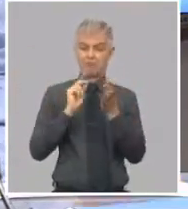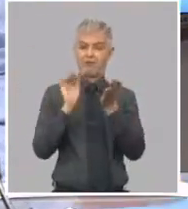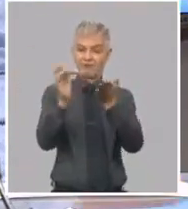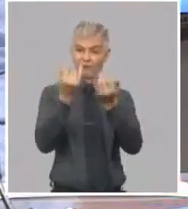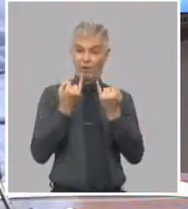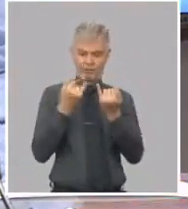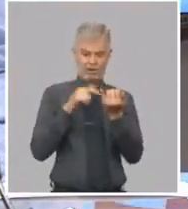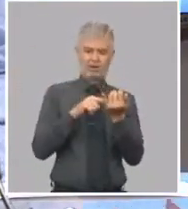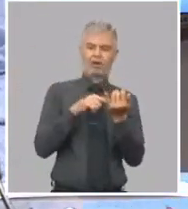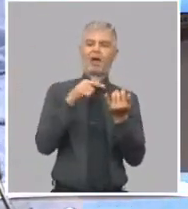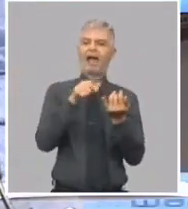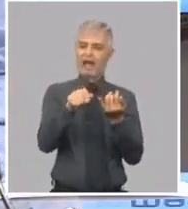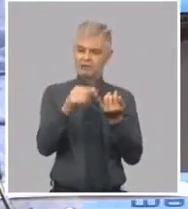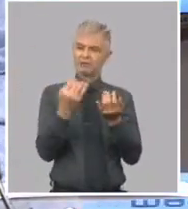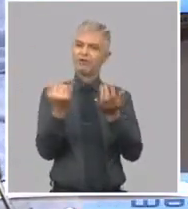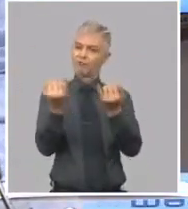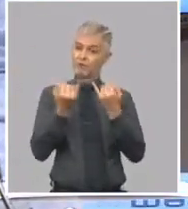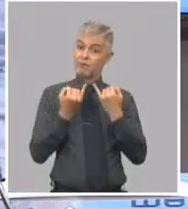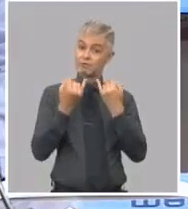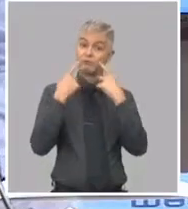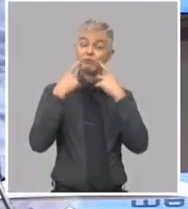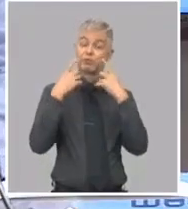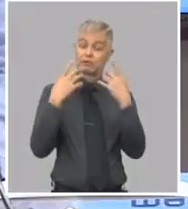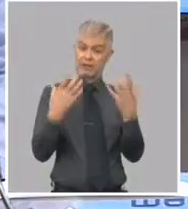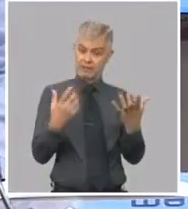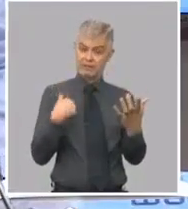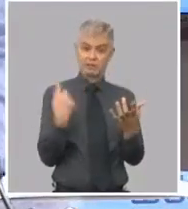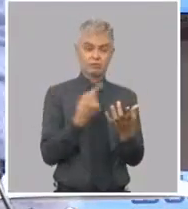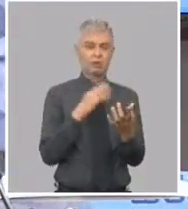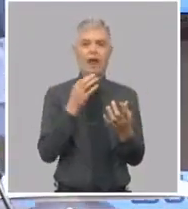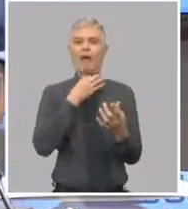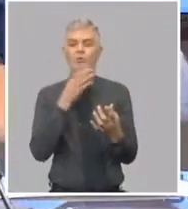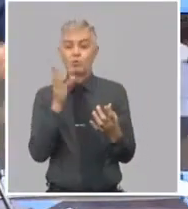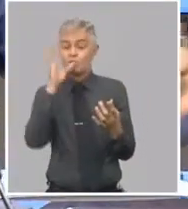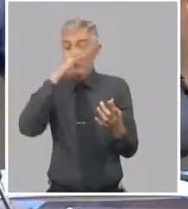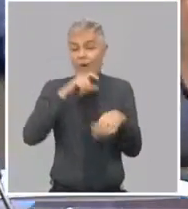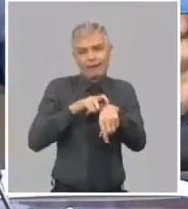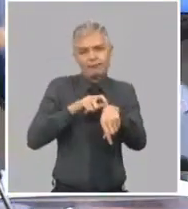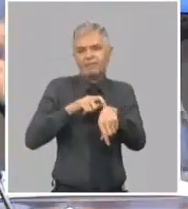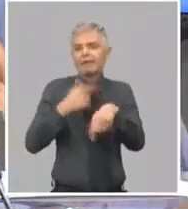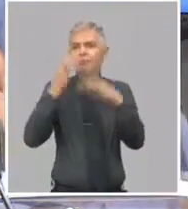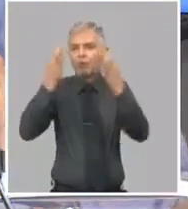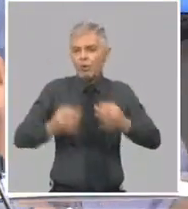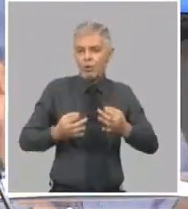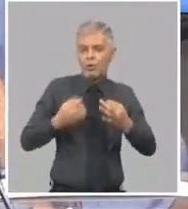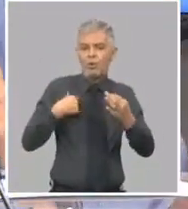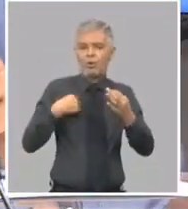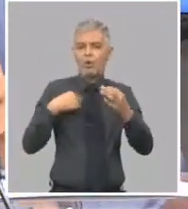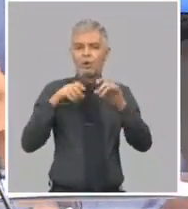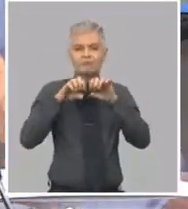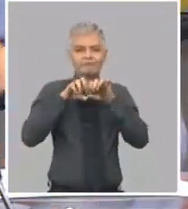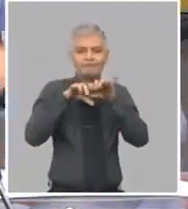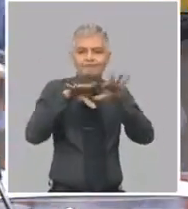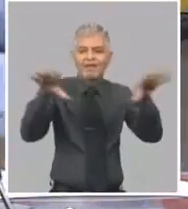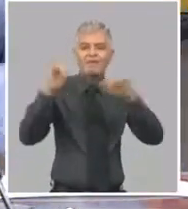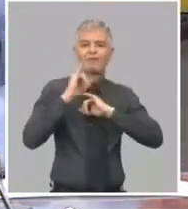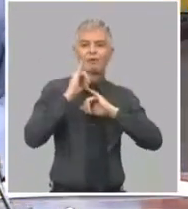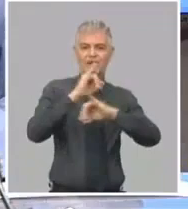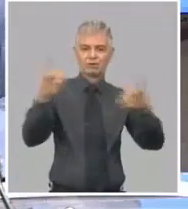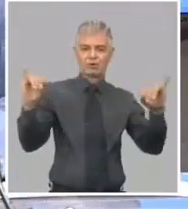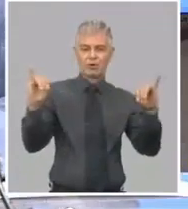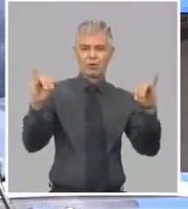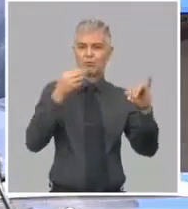vista dijo bueno esa es una información súper valiosa que si nosotros no tenemos en tiempo real lo más amplio posible una red de información que nos permita